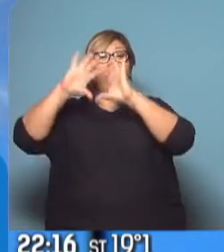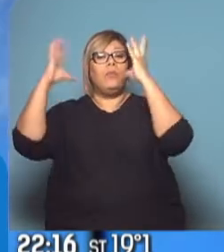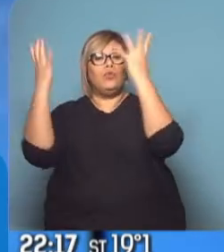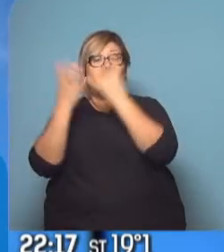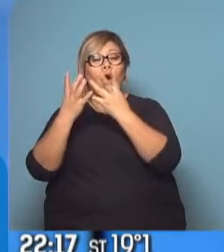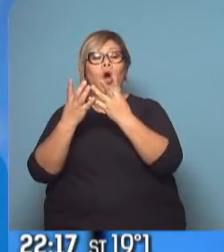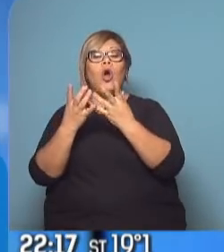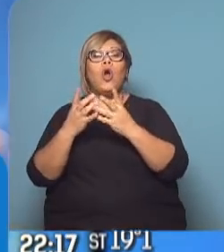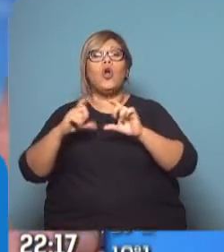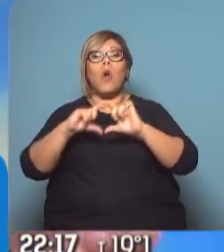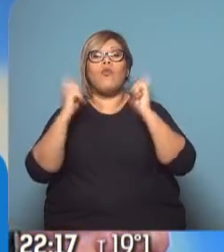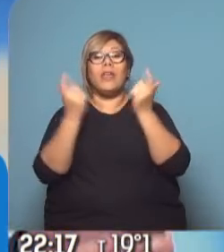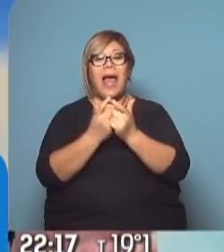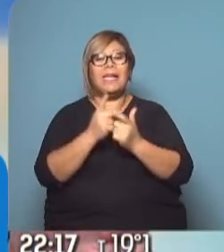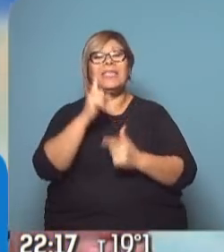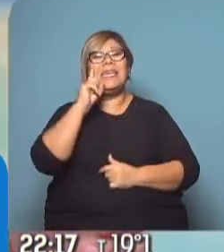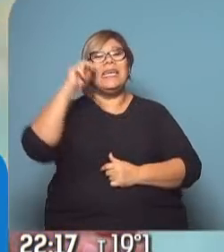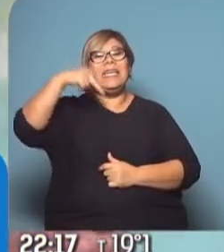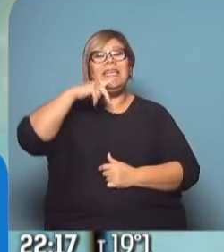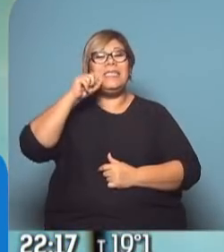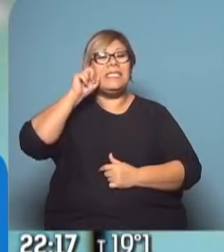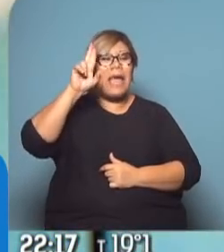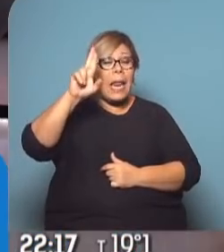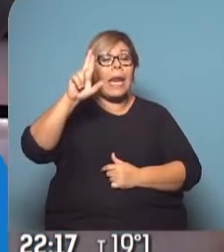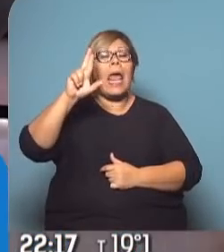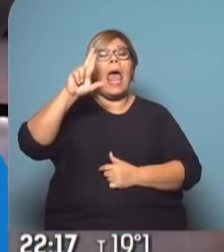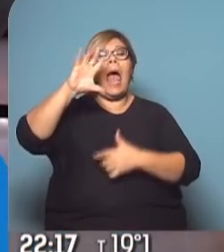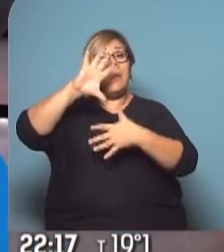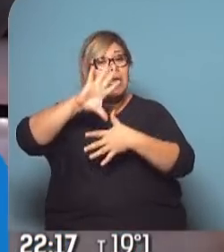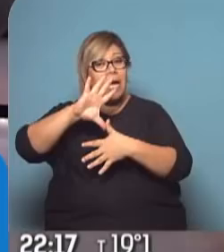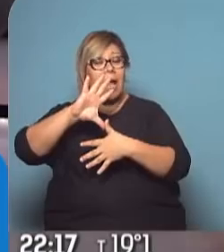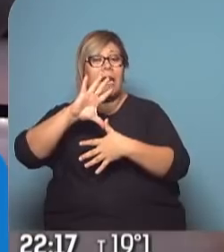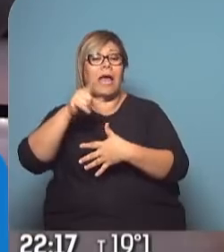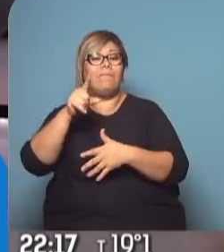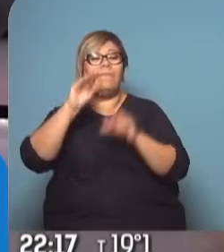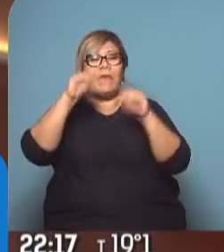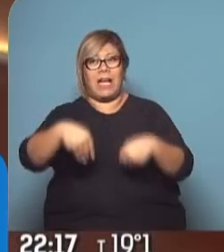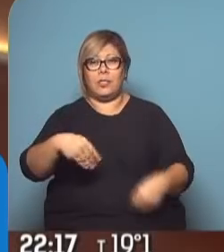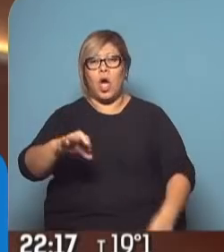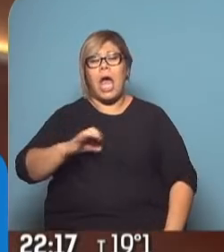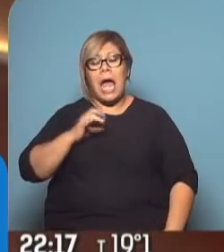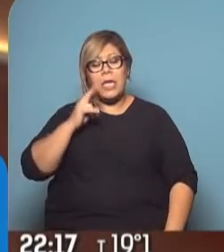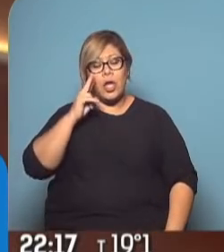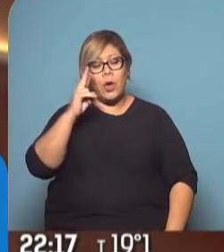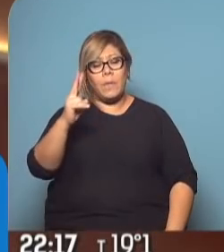fracasó para tratar de encontrar una solución al problema de Venezuela. En el año